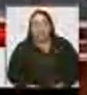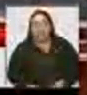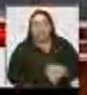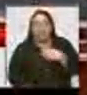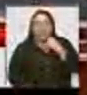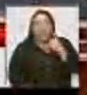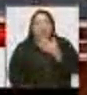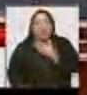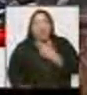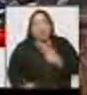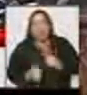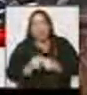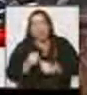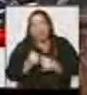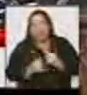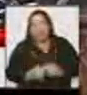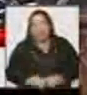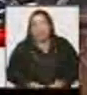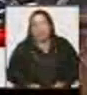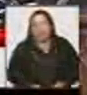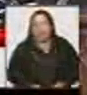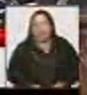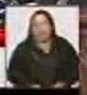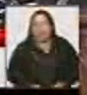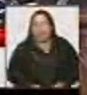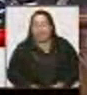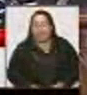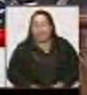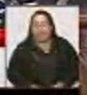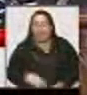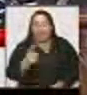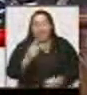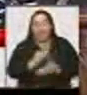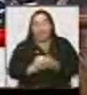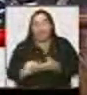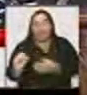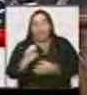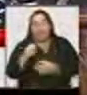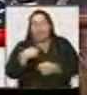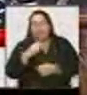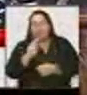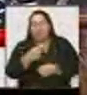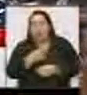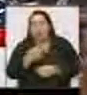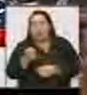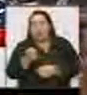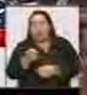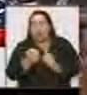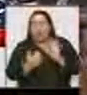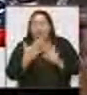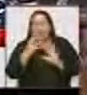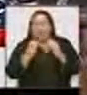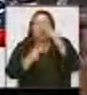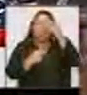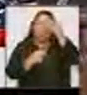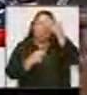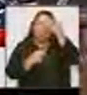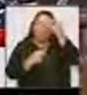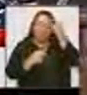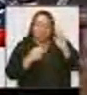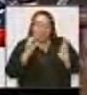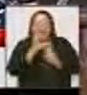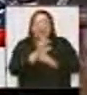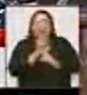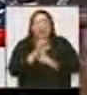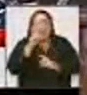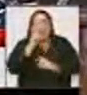puede ser, presidente, y con esto termino, es que solamente en el mes de enero tenemos 1.215 casos de acoso